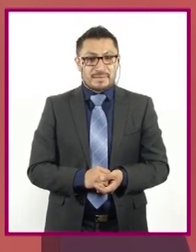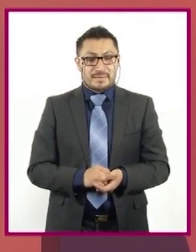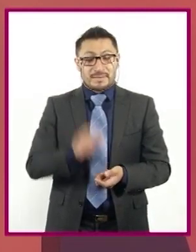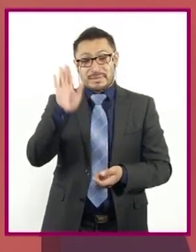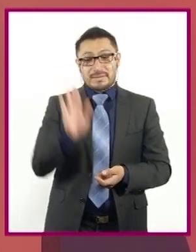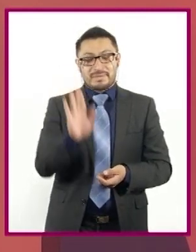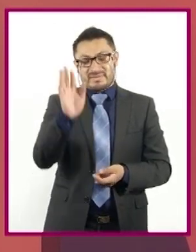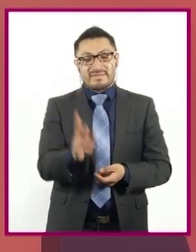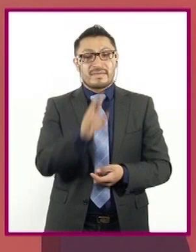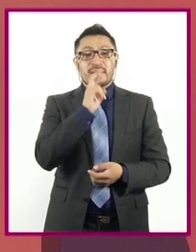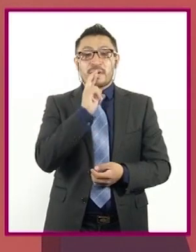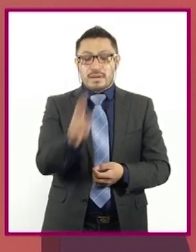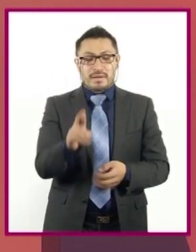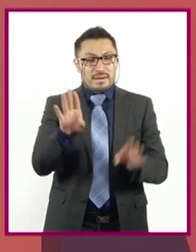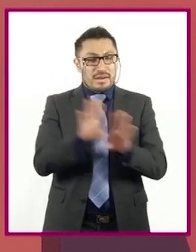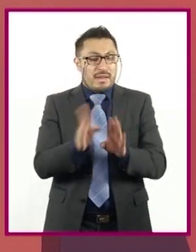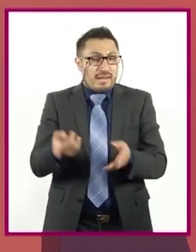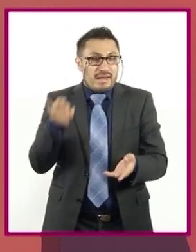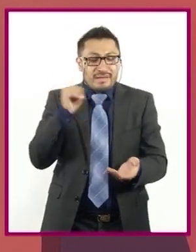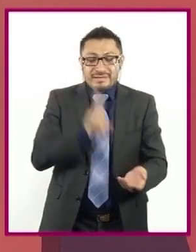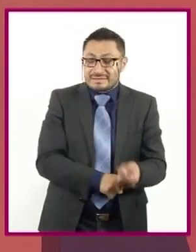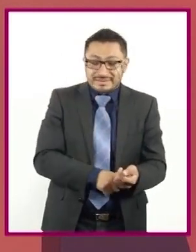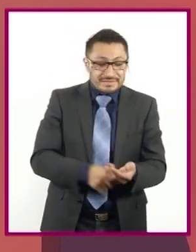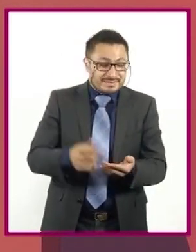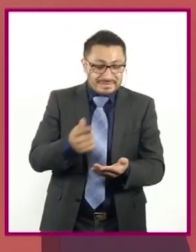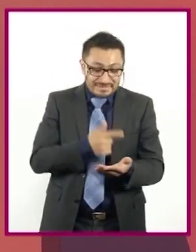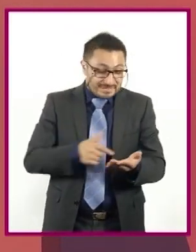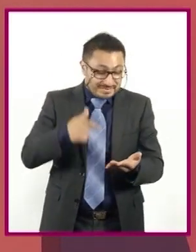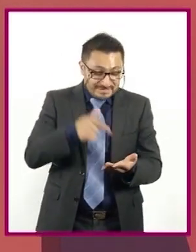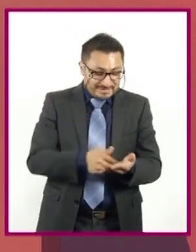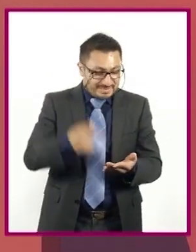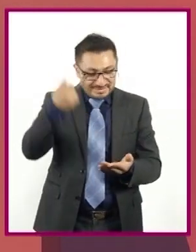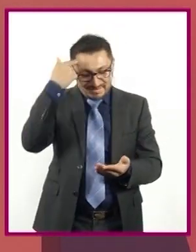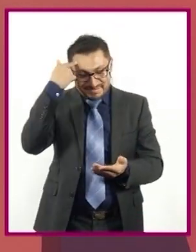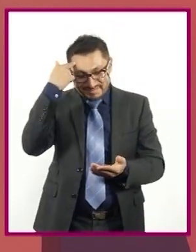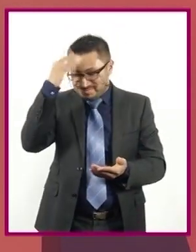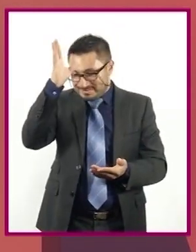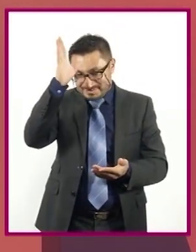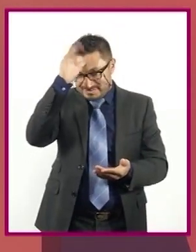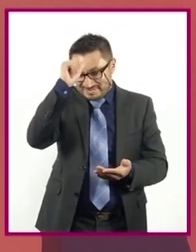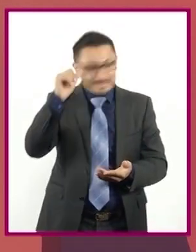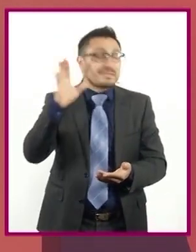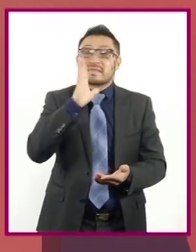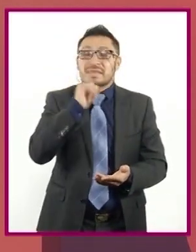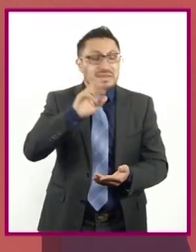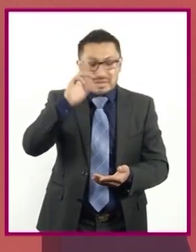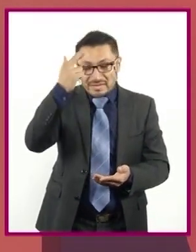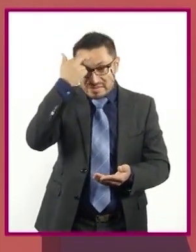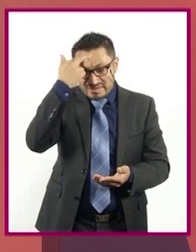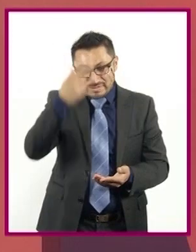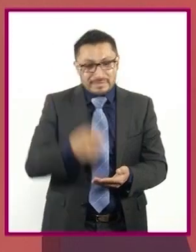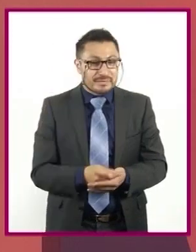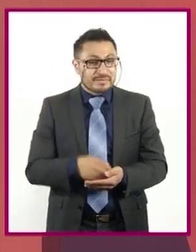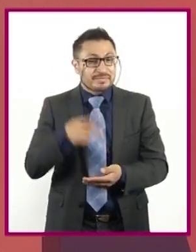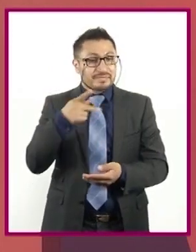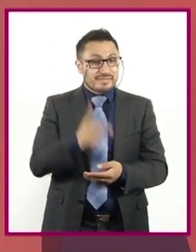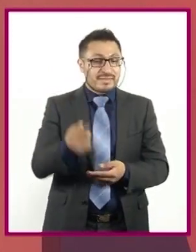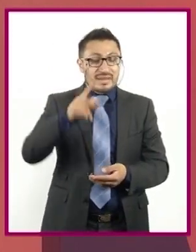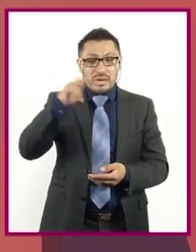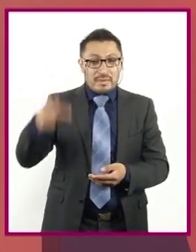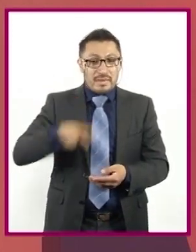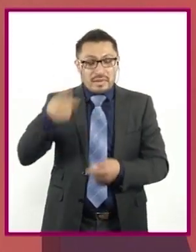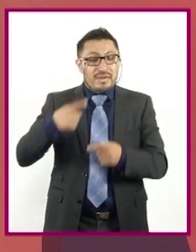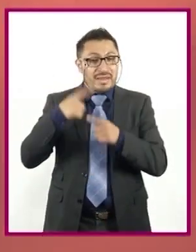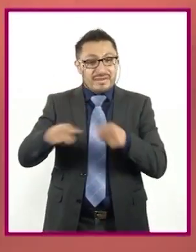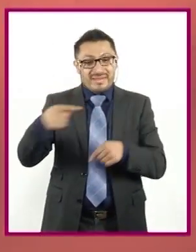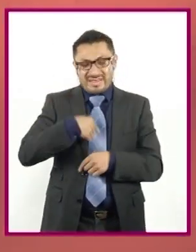Parece que esa respuesta se quedó atrapada en una zona inaccesible de mi cerebro, pero hagamos otra pregunta y verá cómo la resuelvo en un